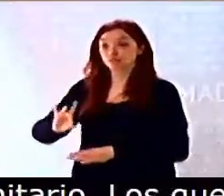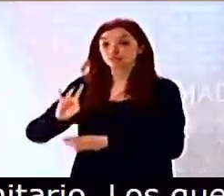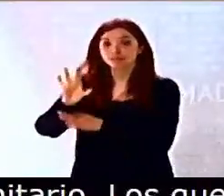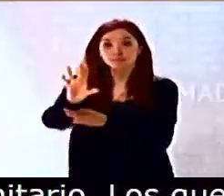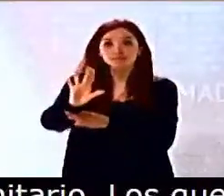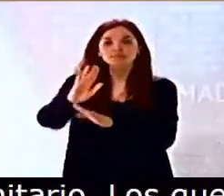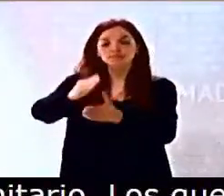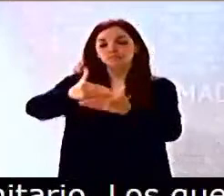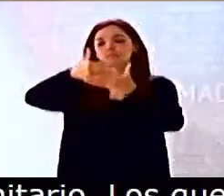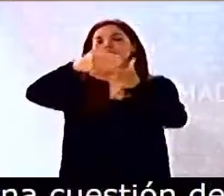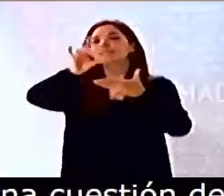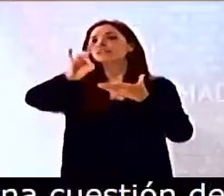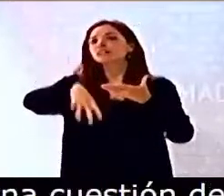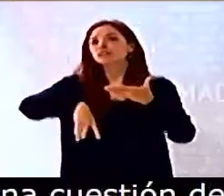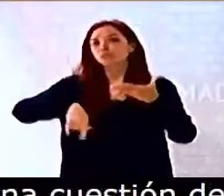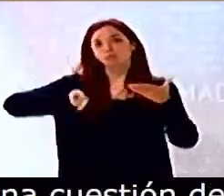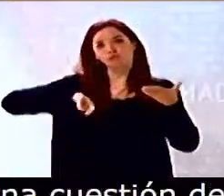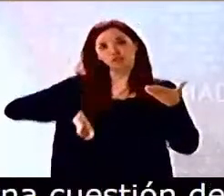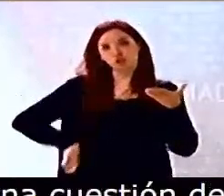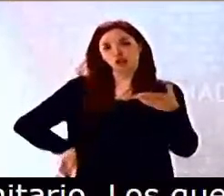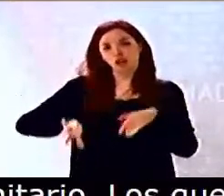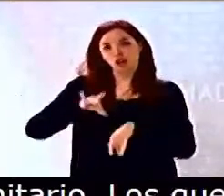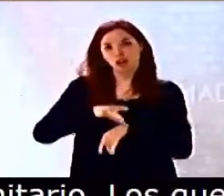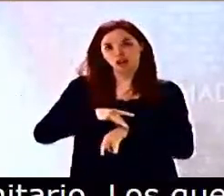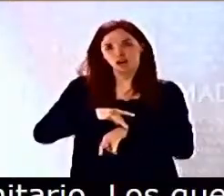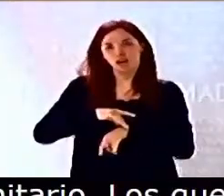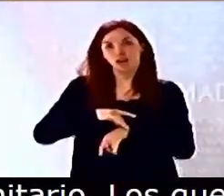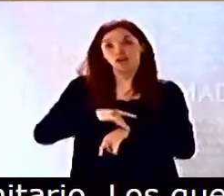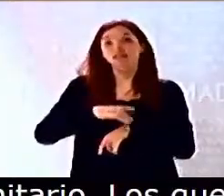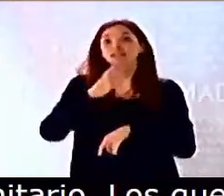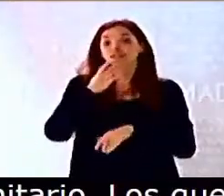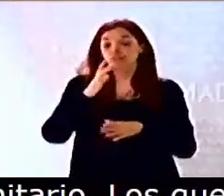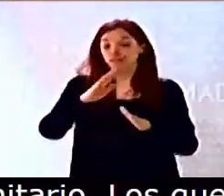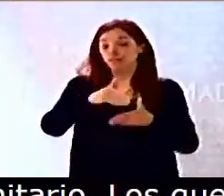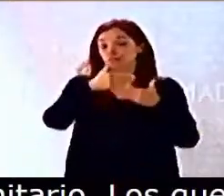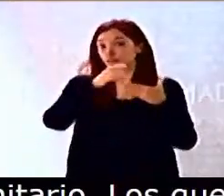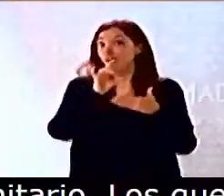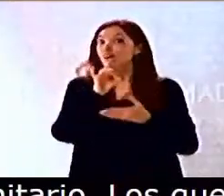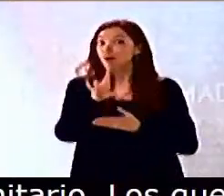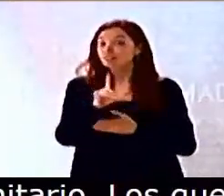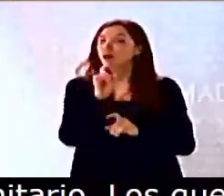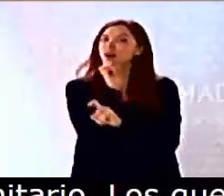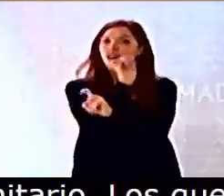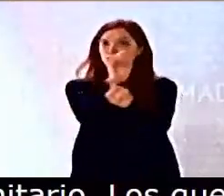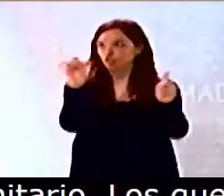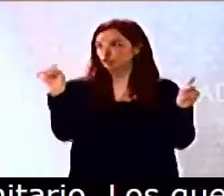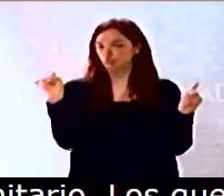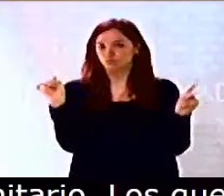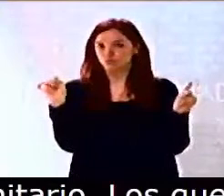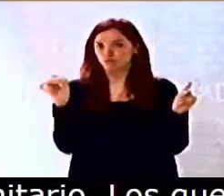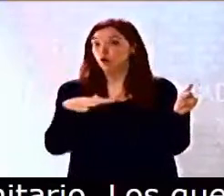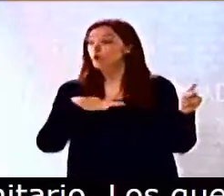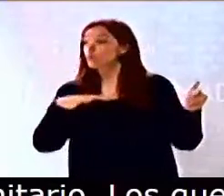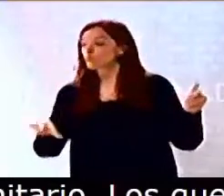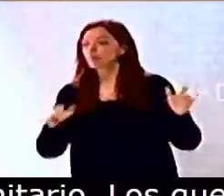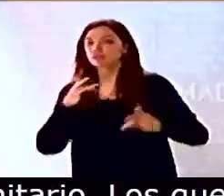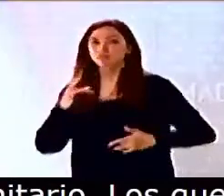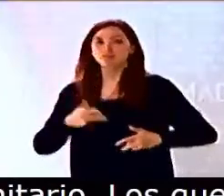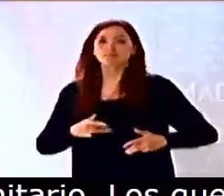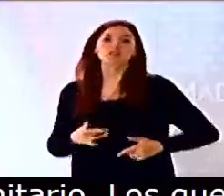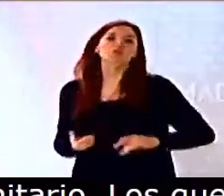profesionales sanitarios, donde se les advierta que pueden darse esos efectos